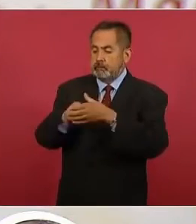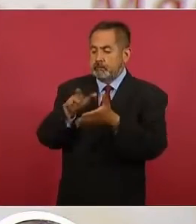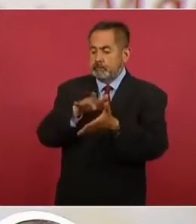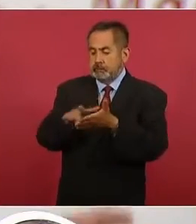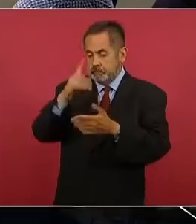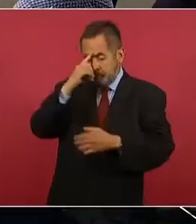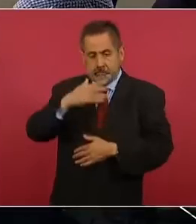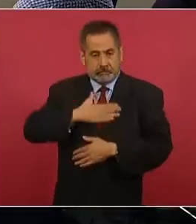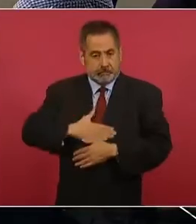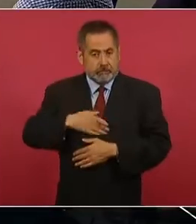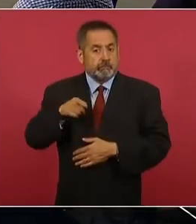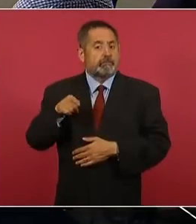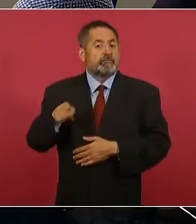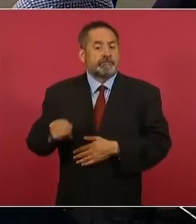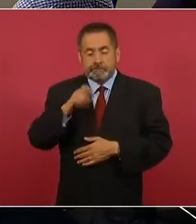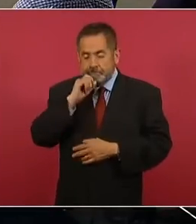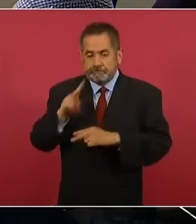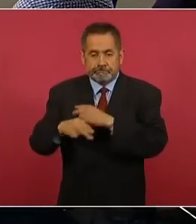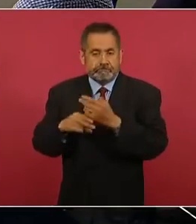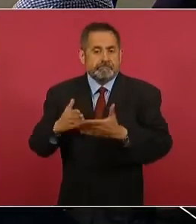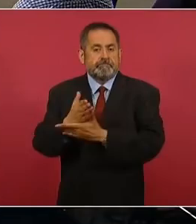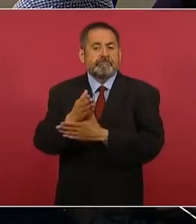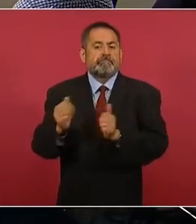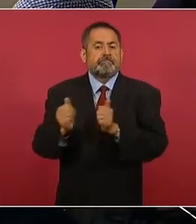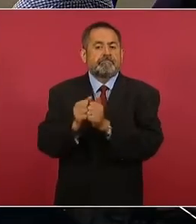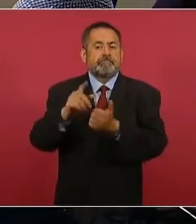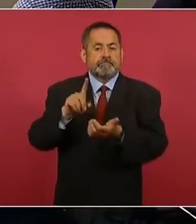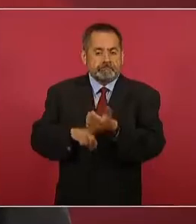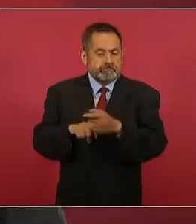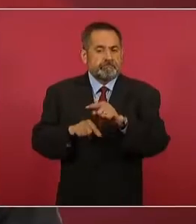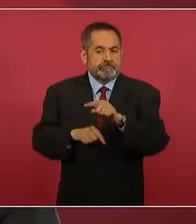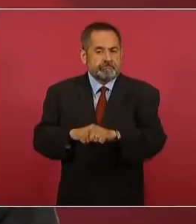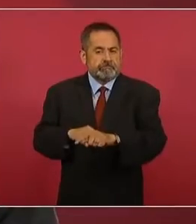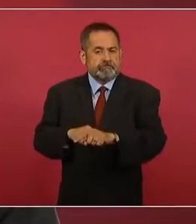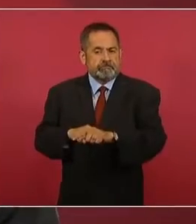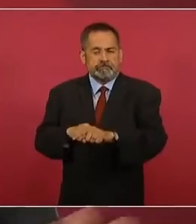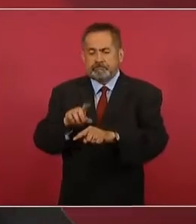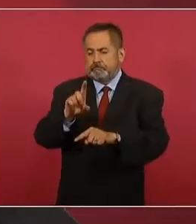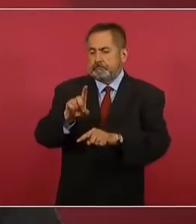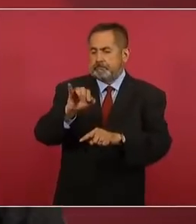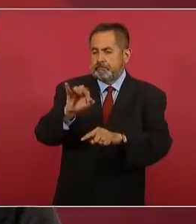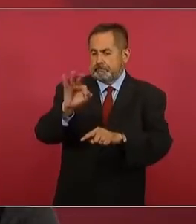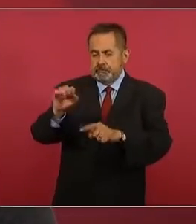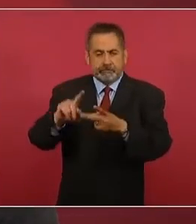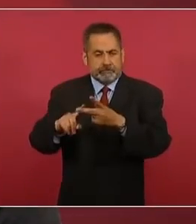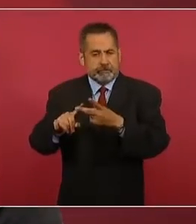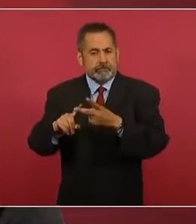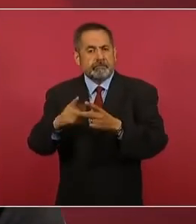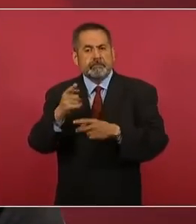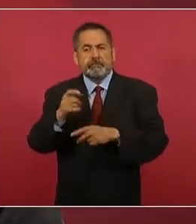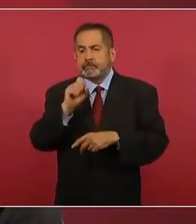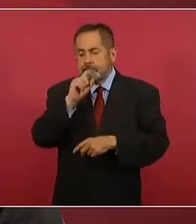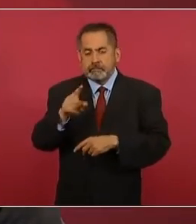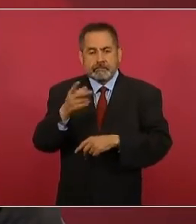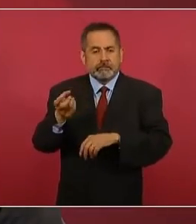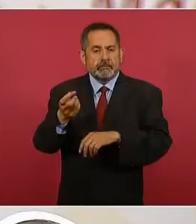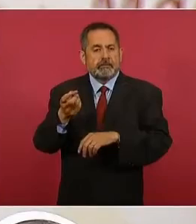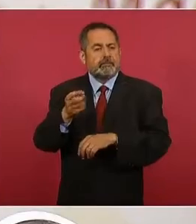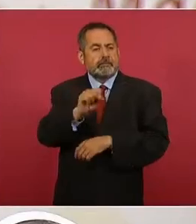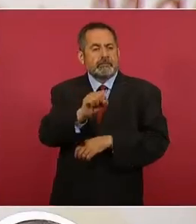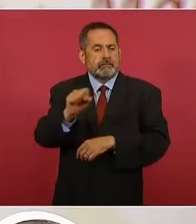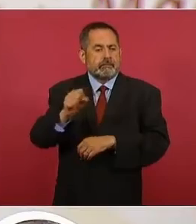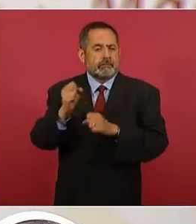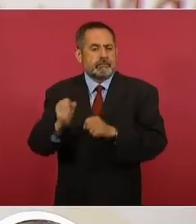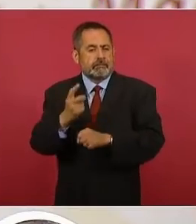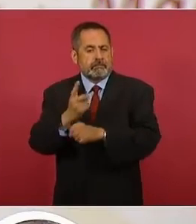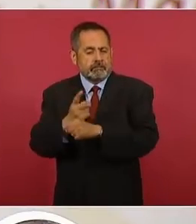de Justicia. Se está interviniendo en coordinación ya con los sistemas DIF estatal y con la Secretaría de Seguridad Pública,